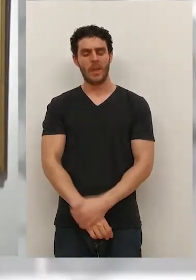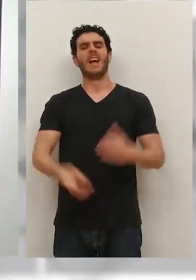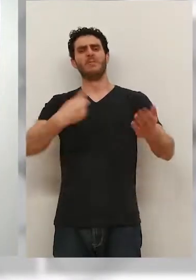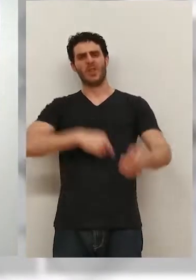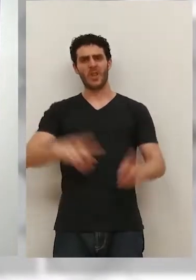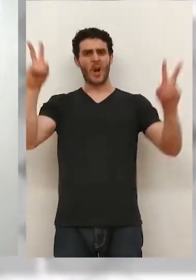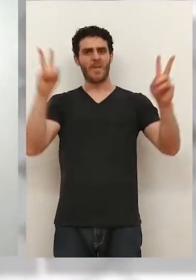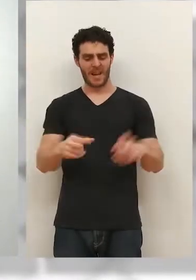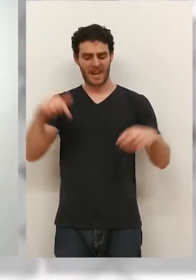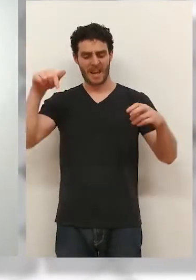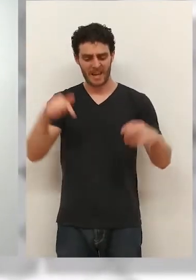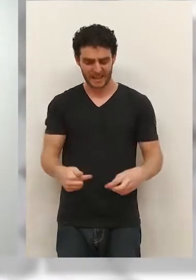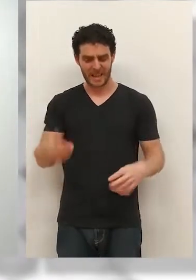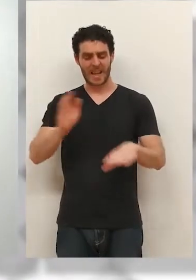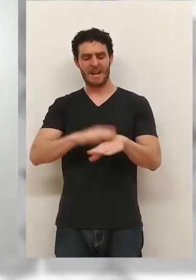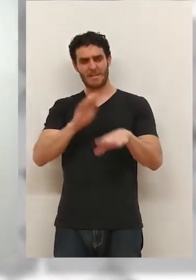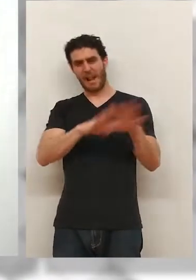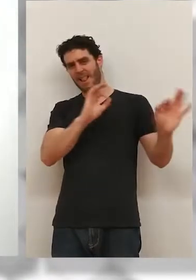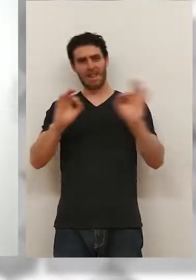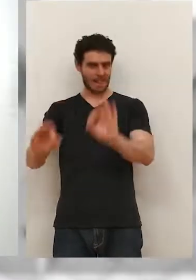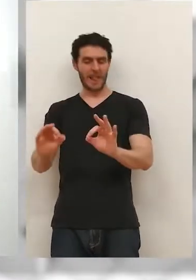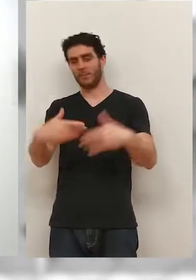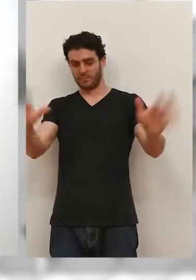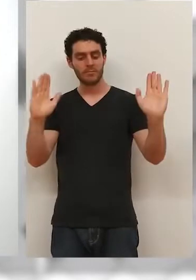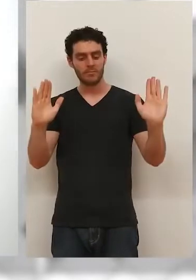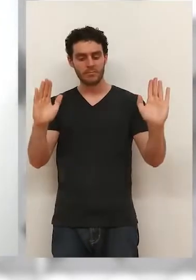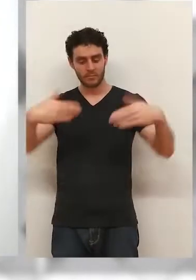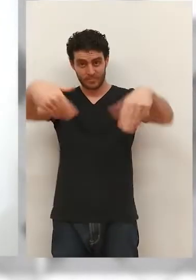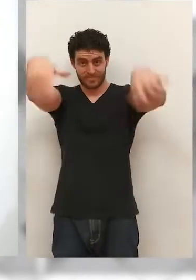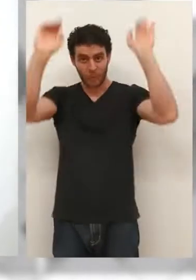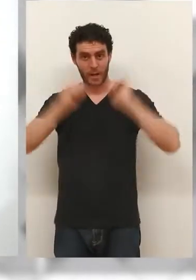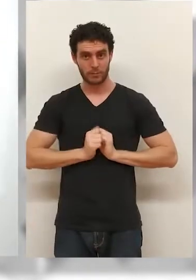venido ustedes a adquirir una vajilla de Terra Sigillata de Tritium Magalum,